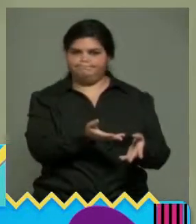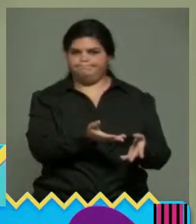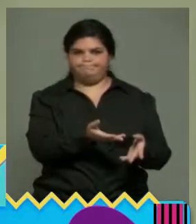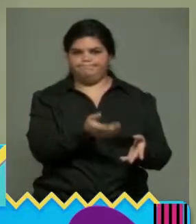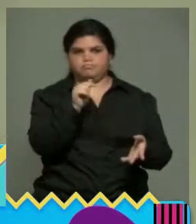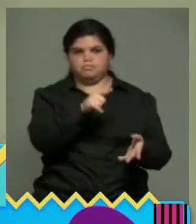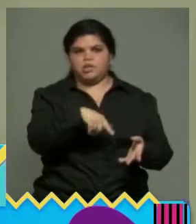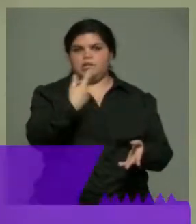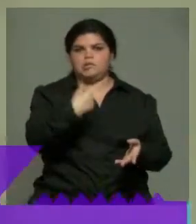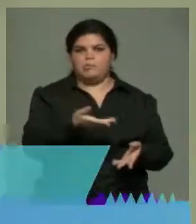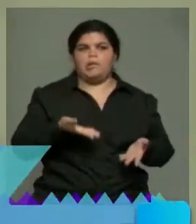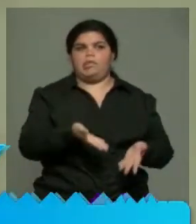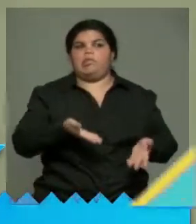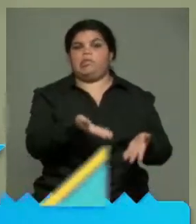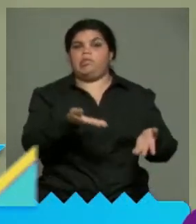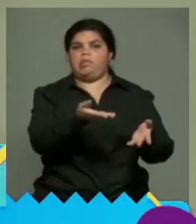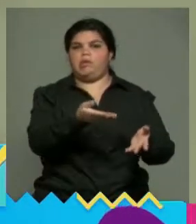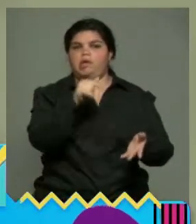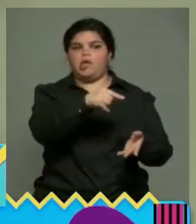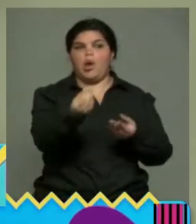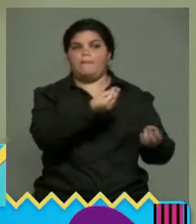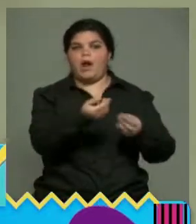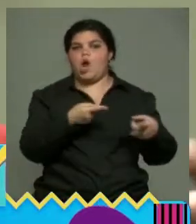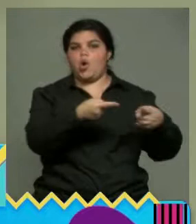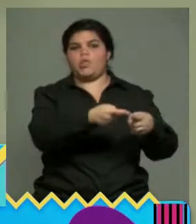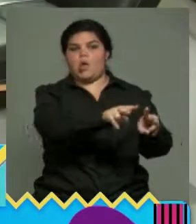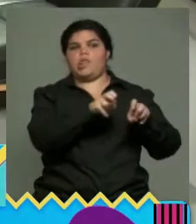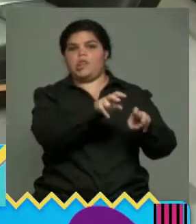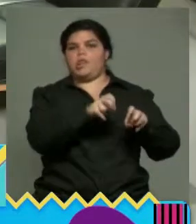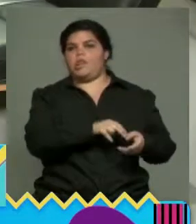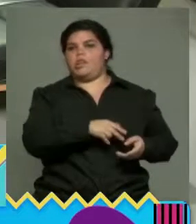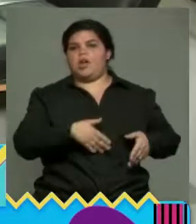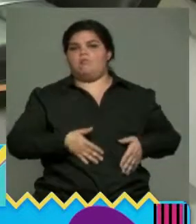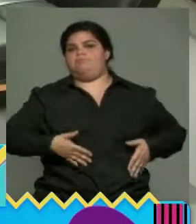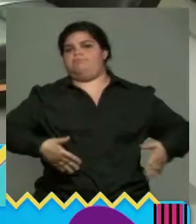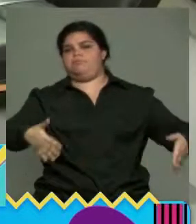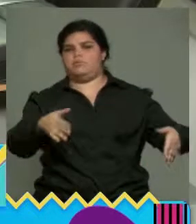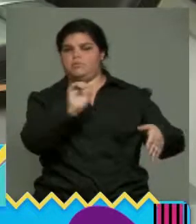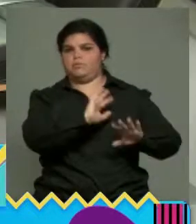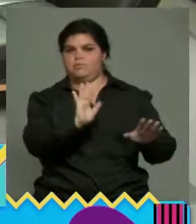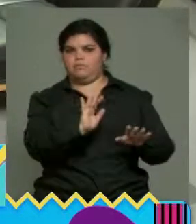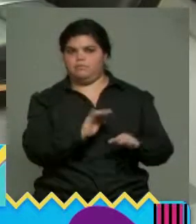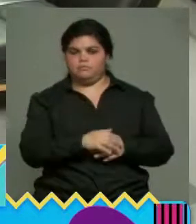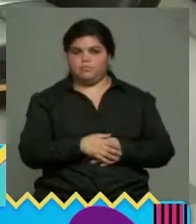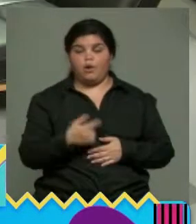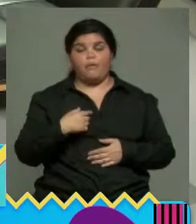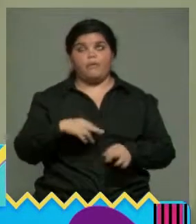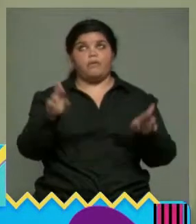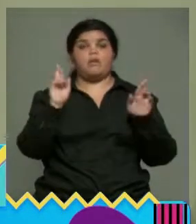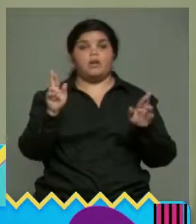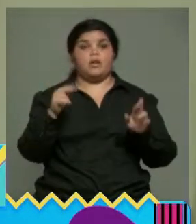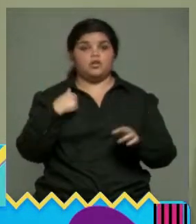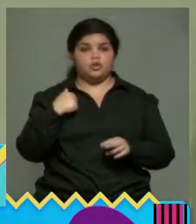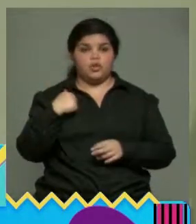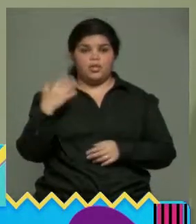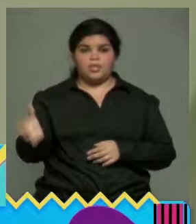pregonando ese concepto de que se hace para recaudar. ¿Sí? Ojalá yo como director de tránsito recaude cero, porque